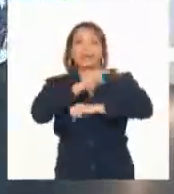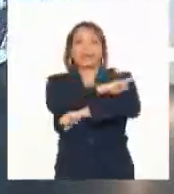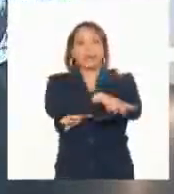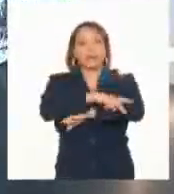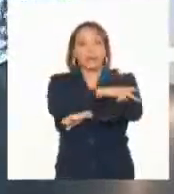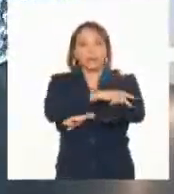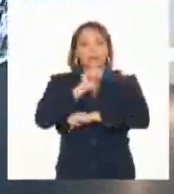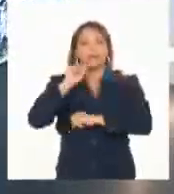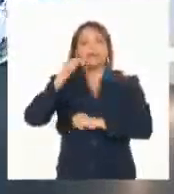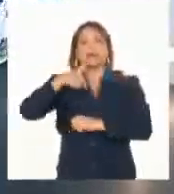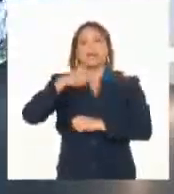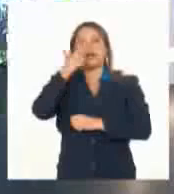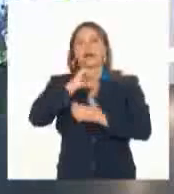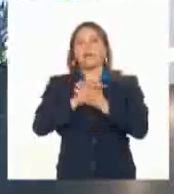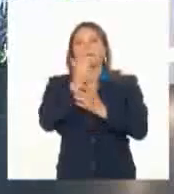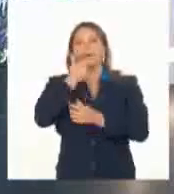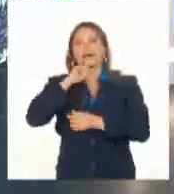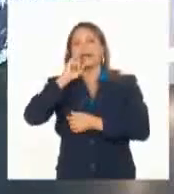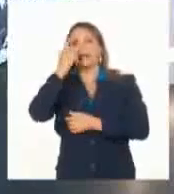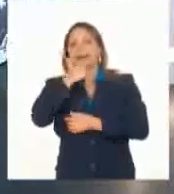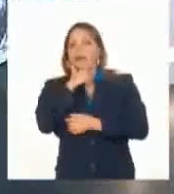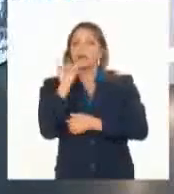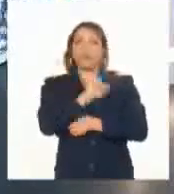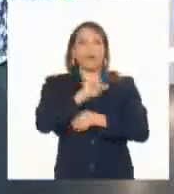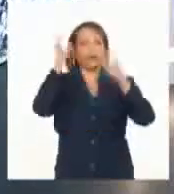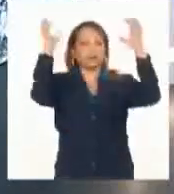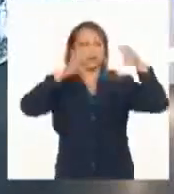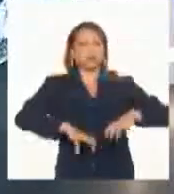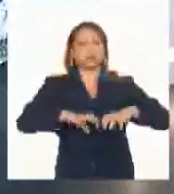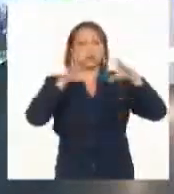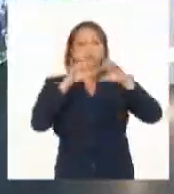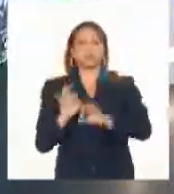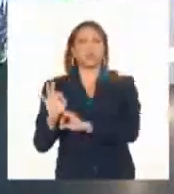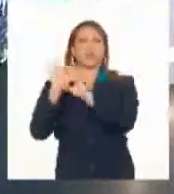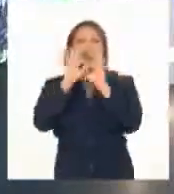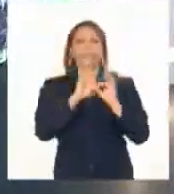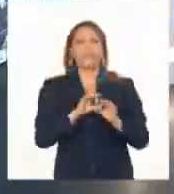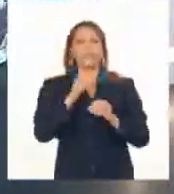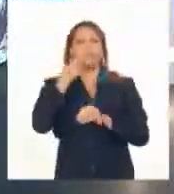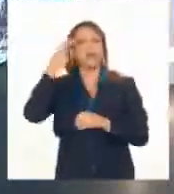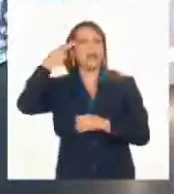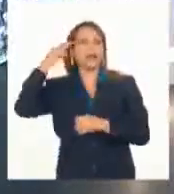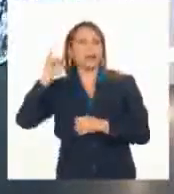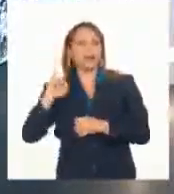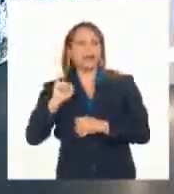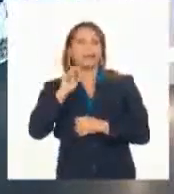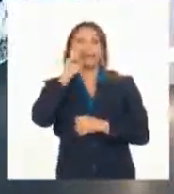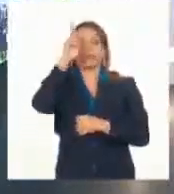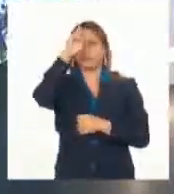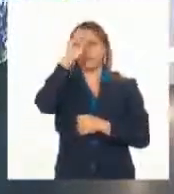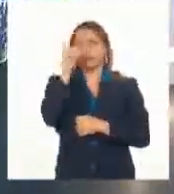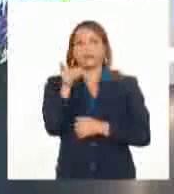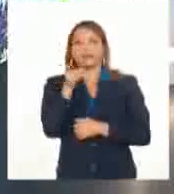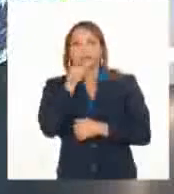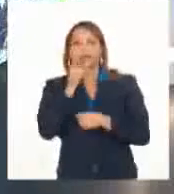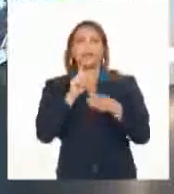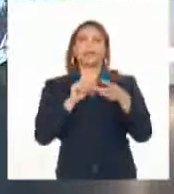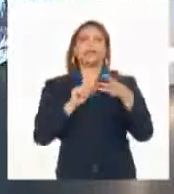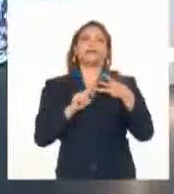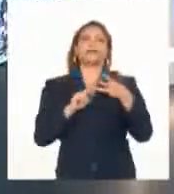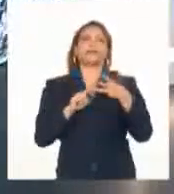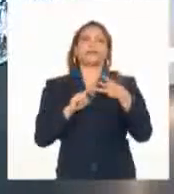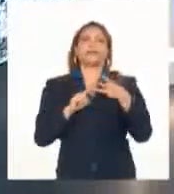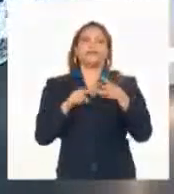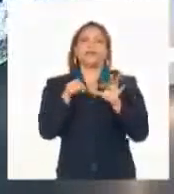hoy ha llovido también constantemente durante todo el día, también en Haití, República Dominicana, también en las